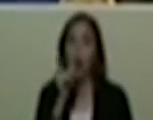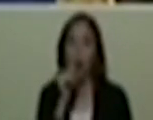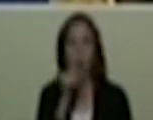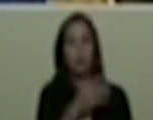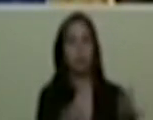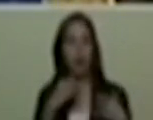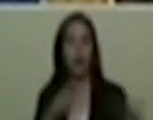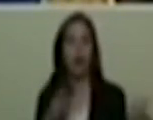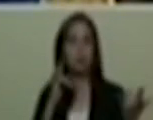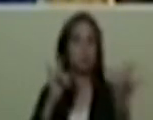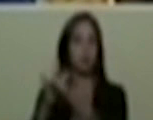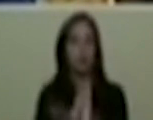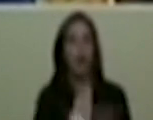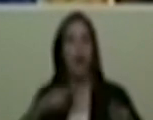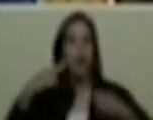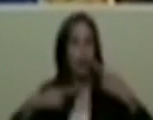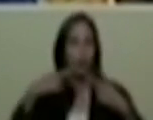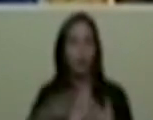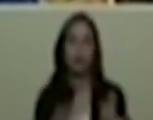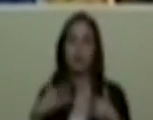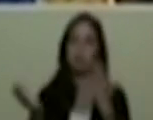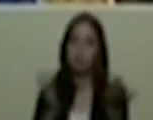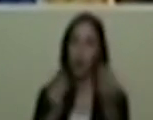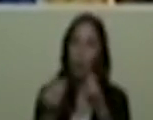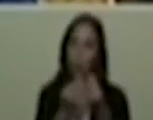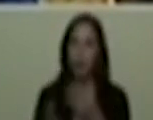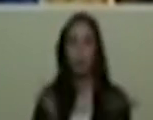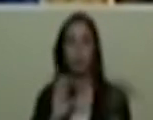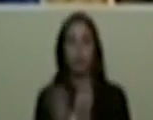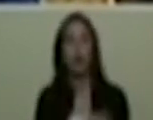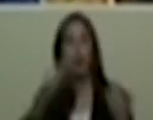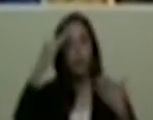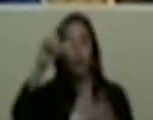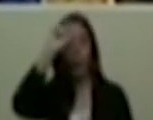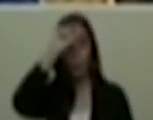nos red desde aquí le envío un saludo a turquía